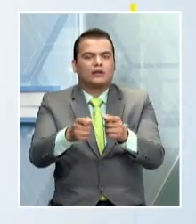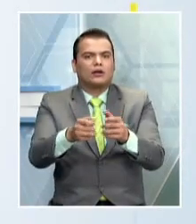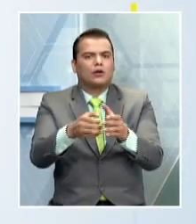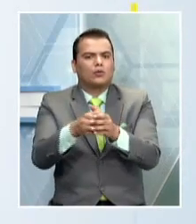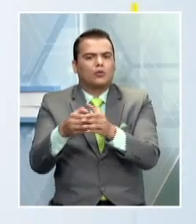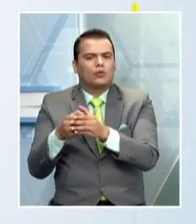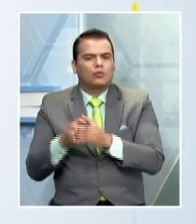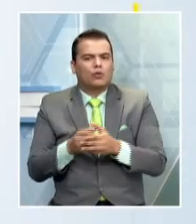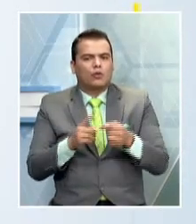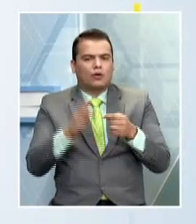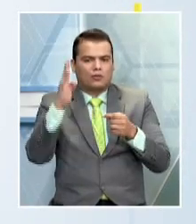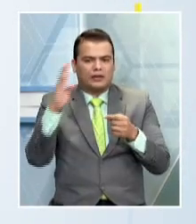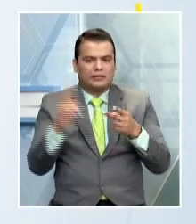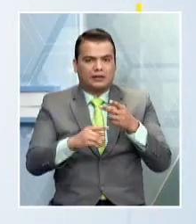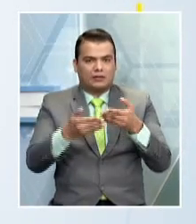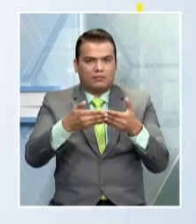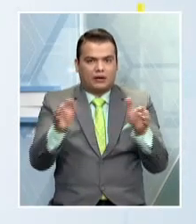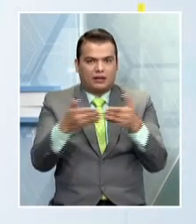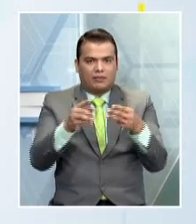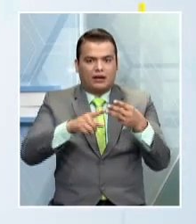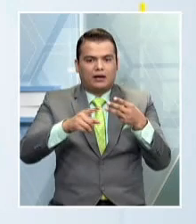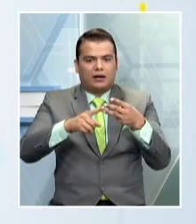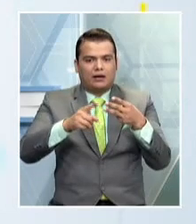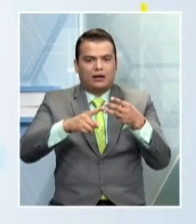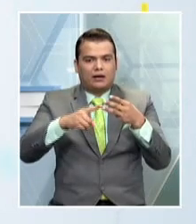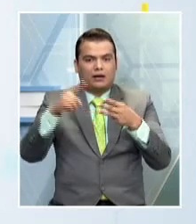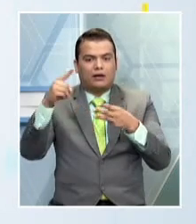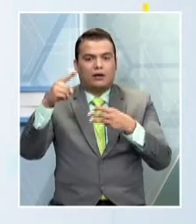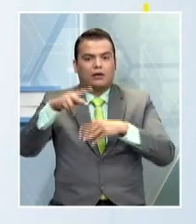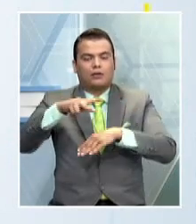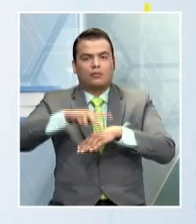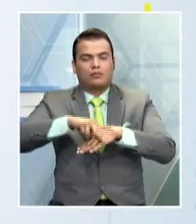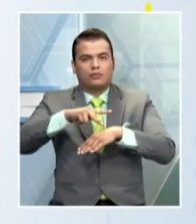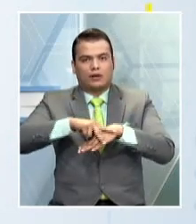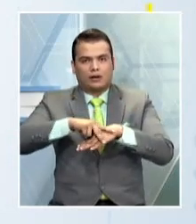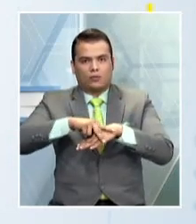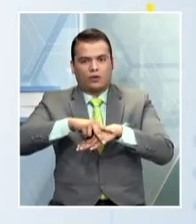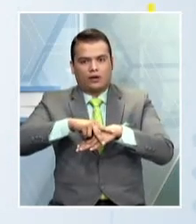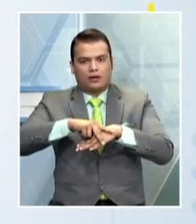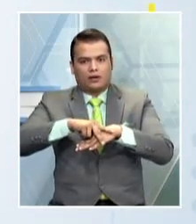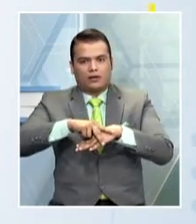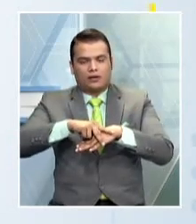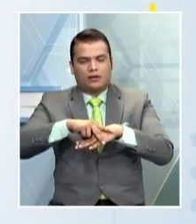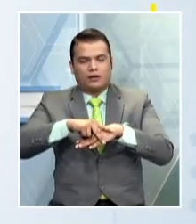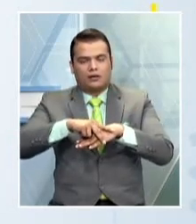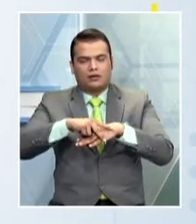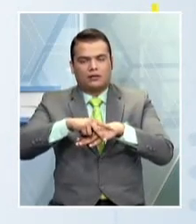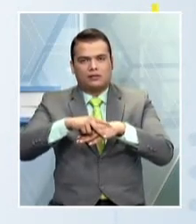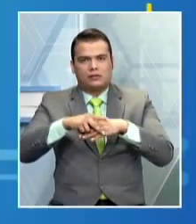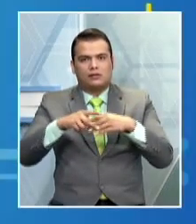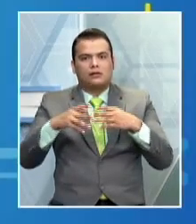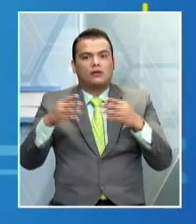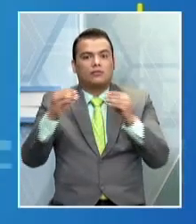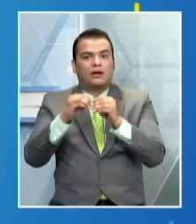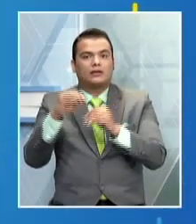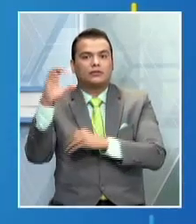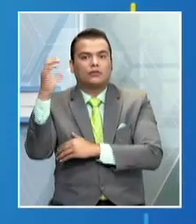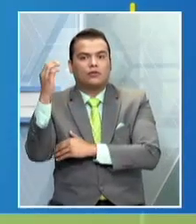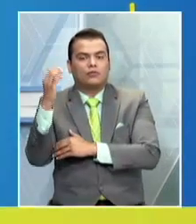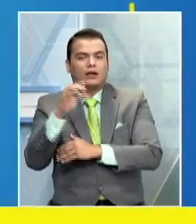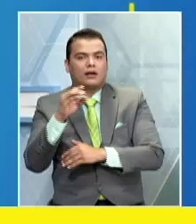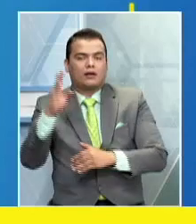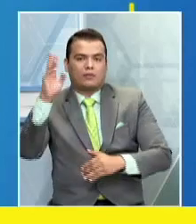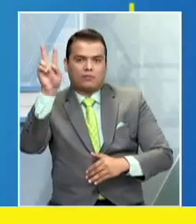Brasil, Panamá, Paraguay y Uruguay. Y es de Colombia con Argentina, Chile y Venezuela. Rivales directos. Cada día